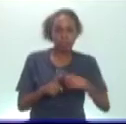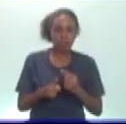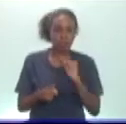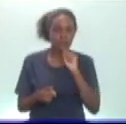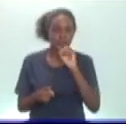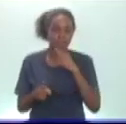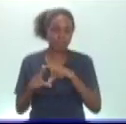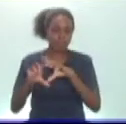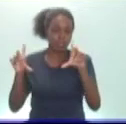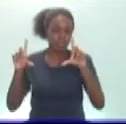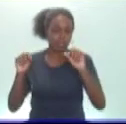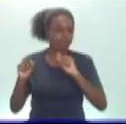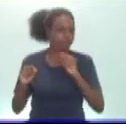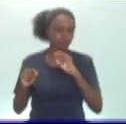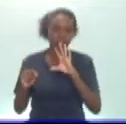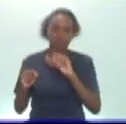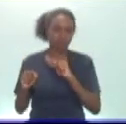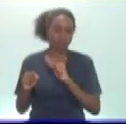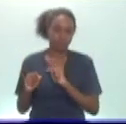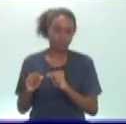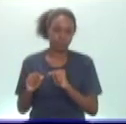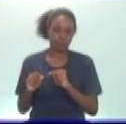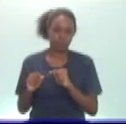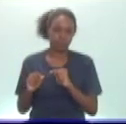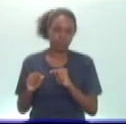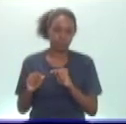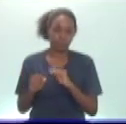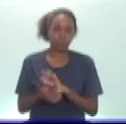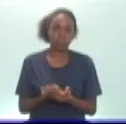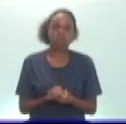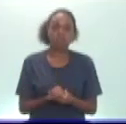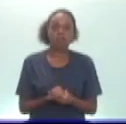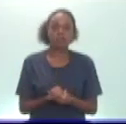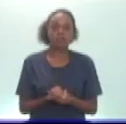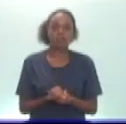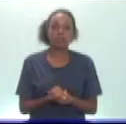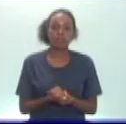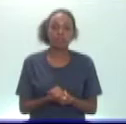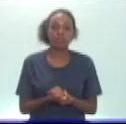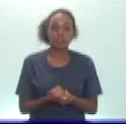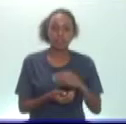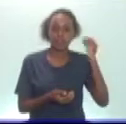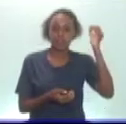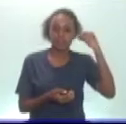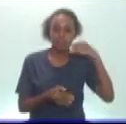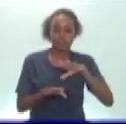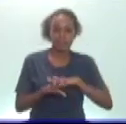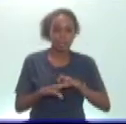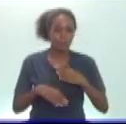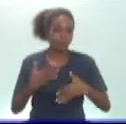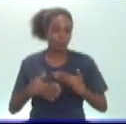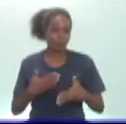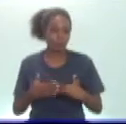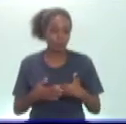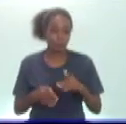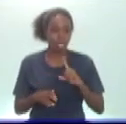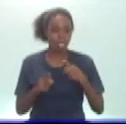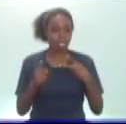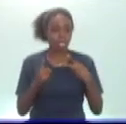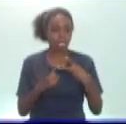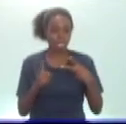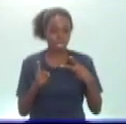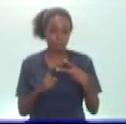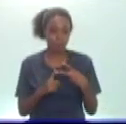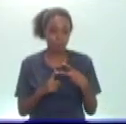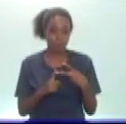texto. Bien, bueno, una vez descubierta la situación o el problema, pasamos entonces a la segunda